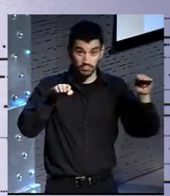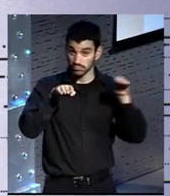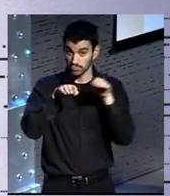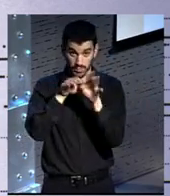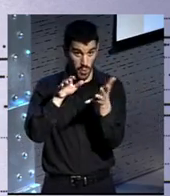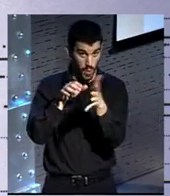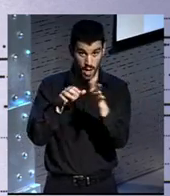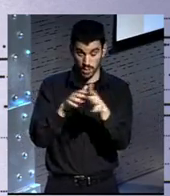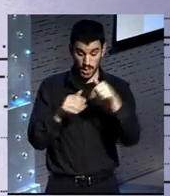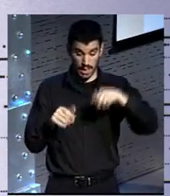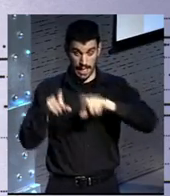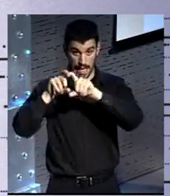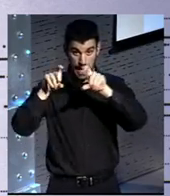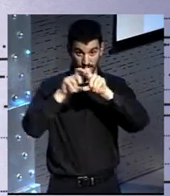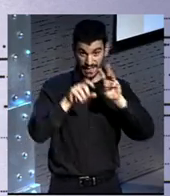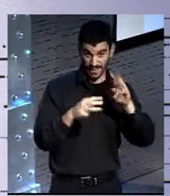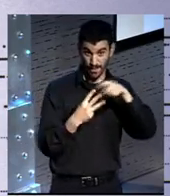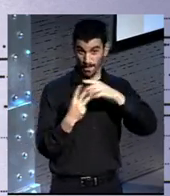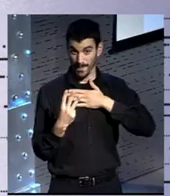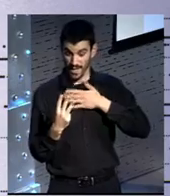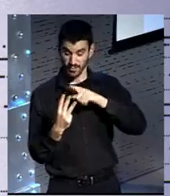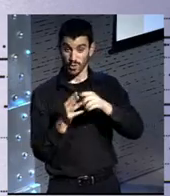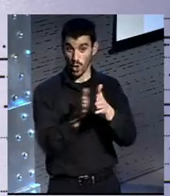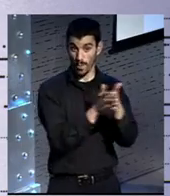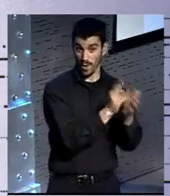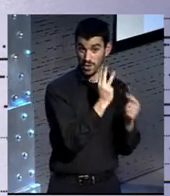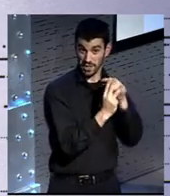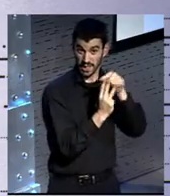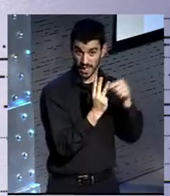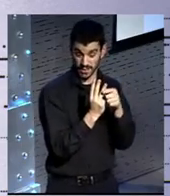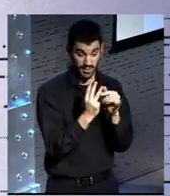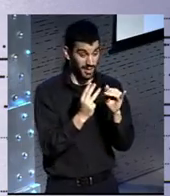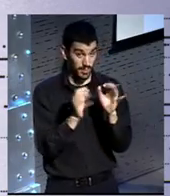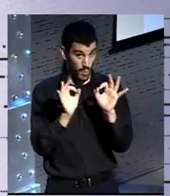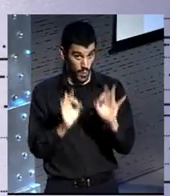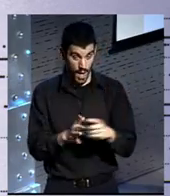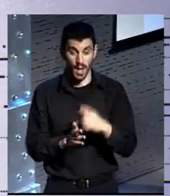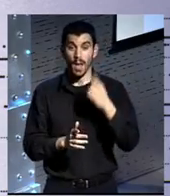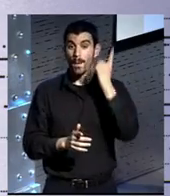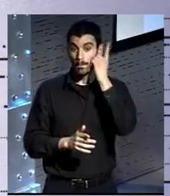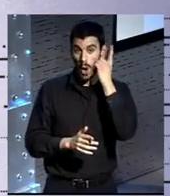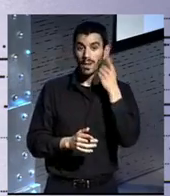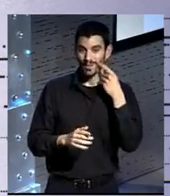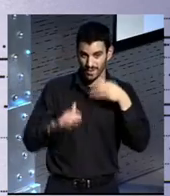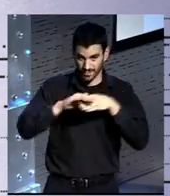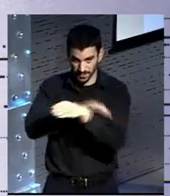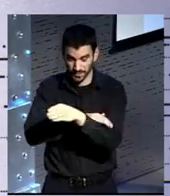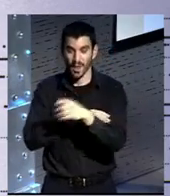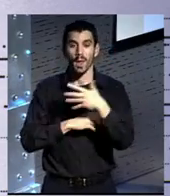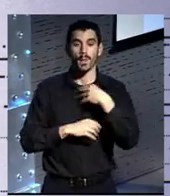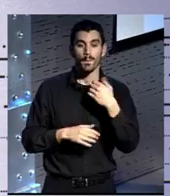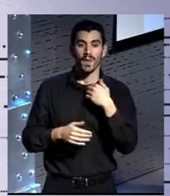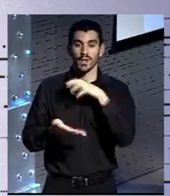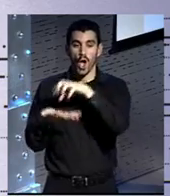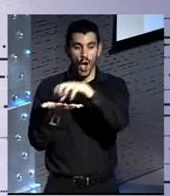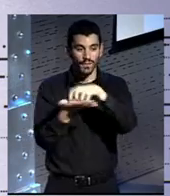estamos representadas aquí tenemos banca móvil, tenemos banca en sucursales, tenemos banca multicanal y eso